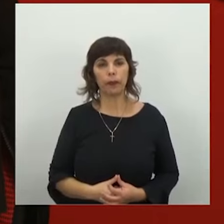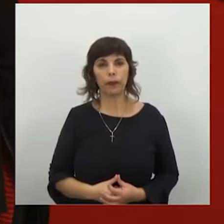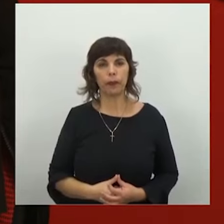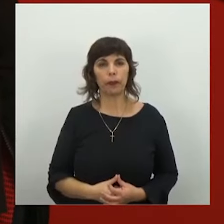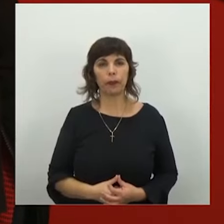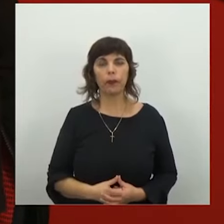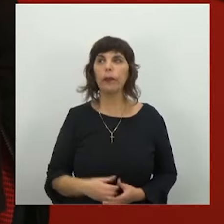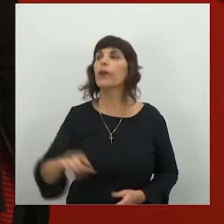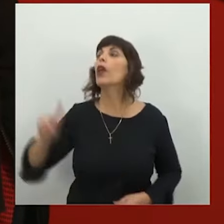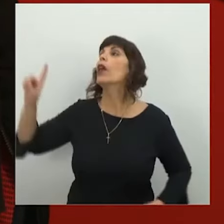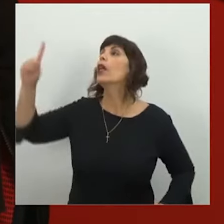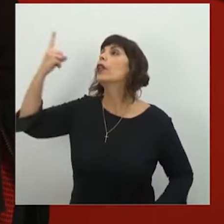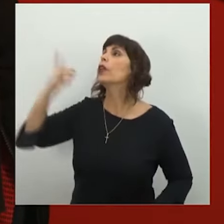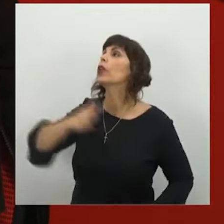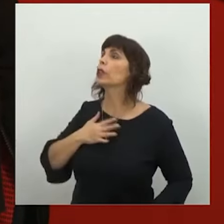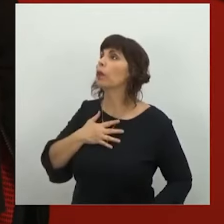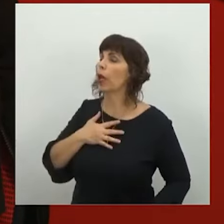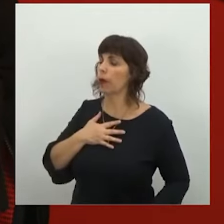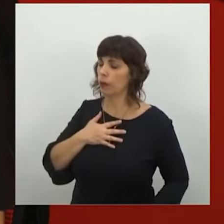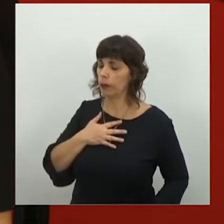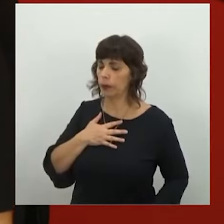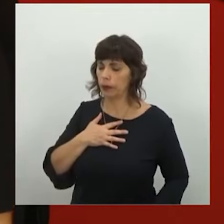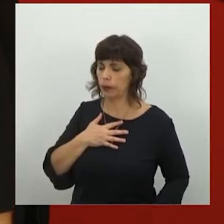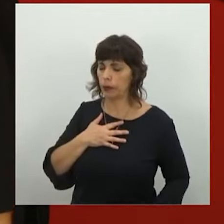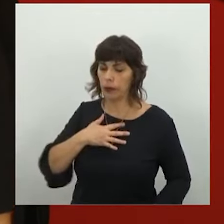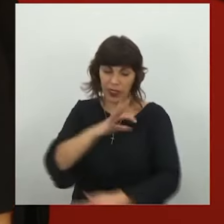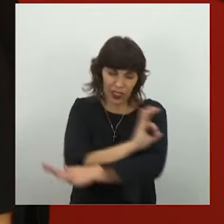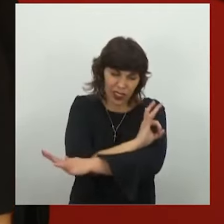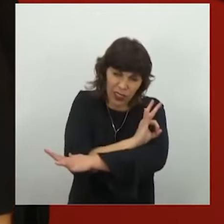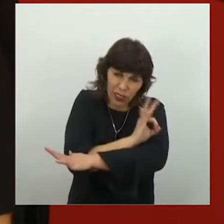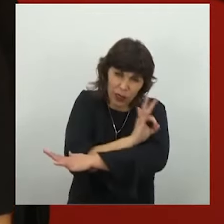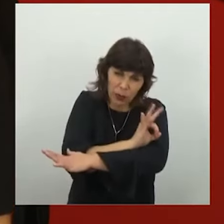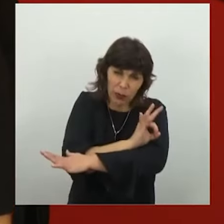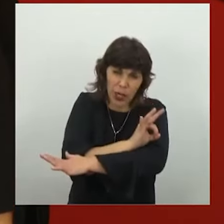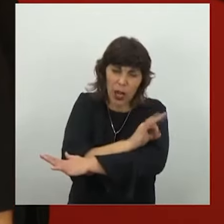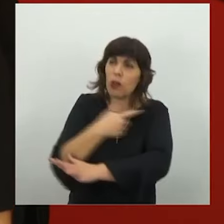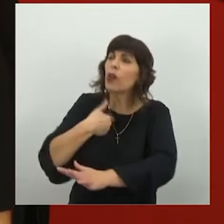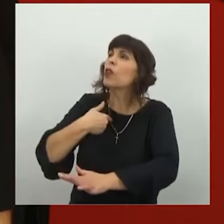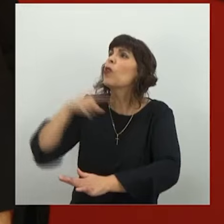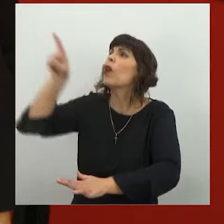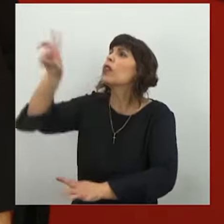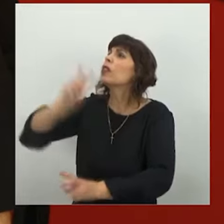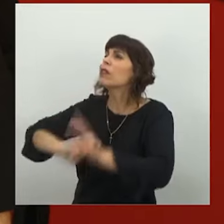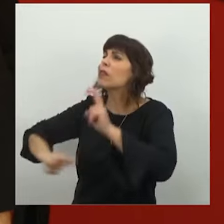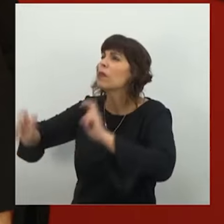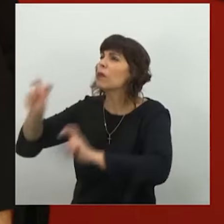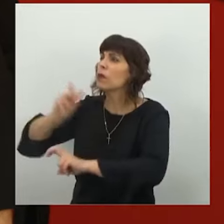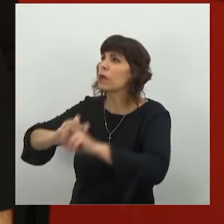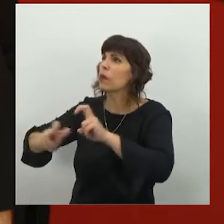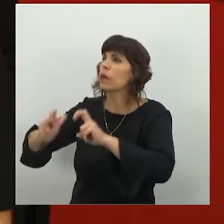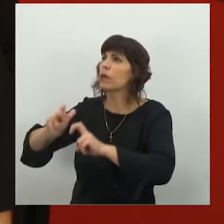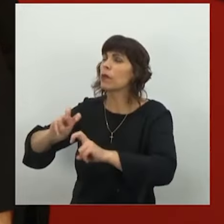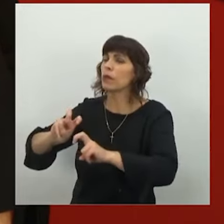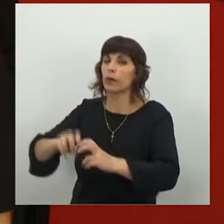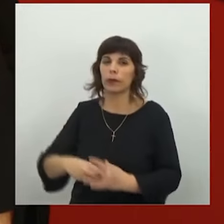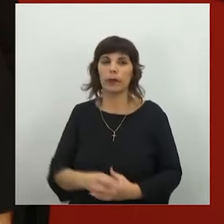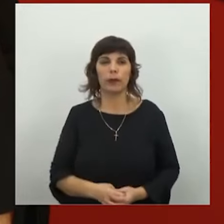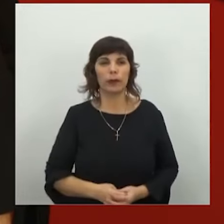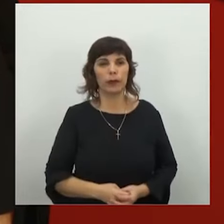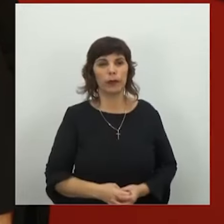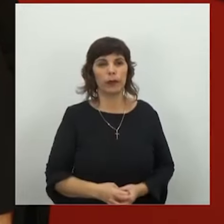Mi El eres tú. De madrugada te buscaré. Es interesante que